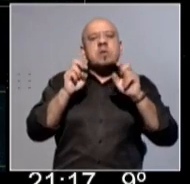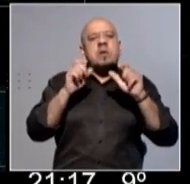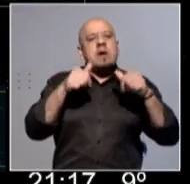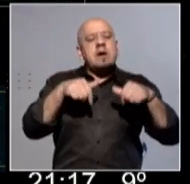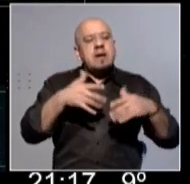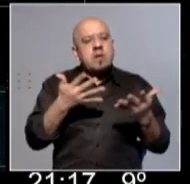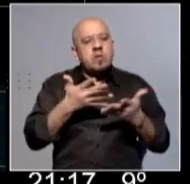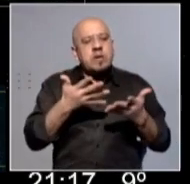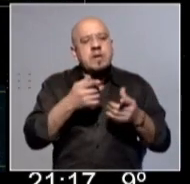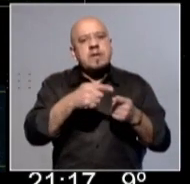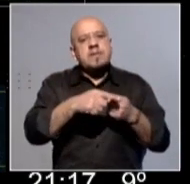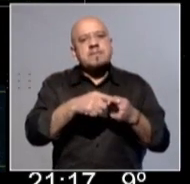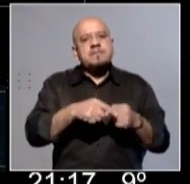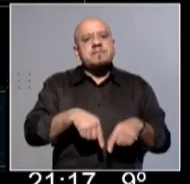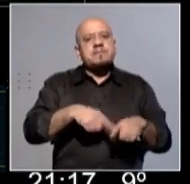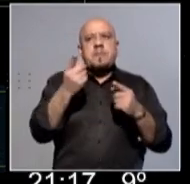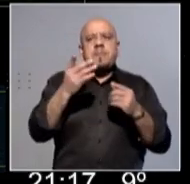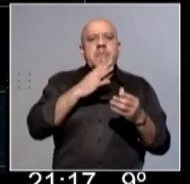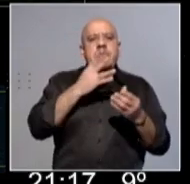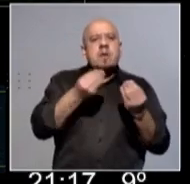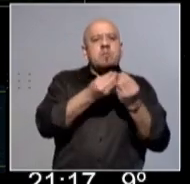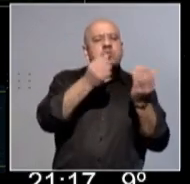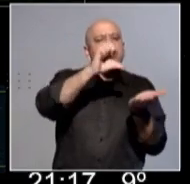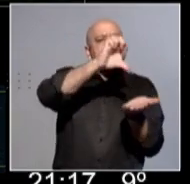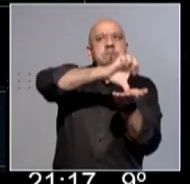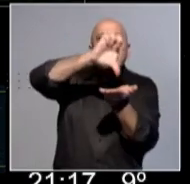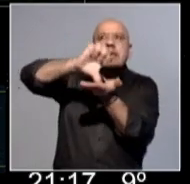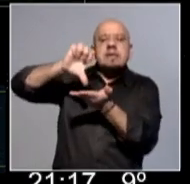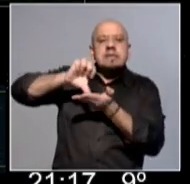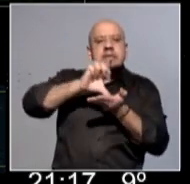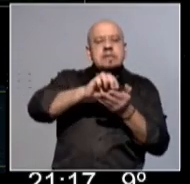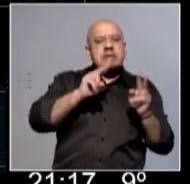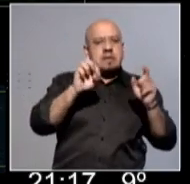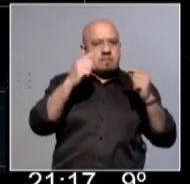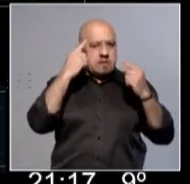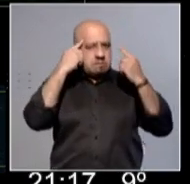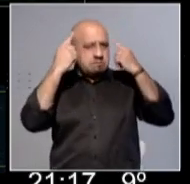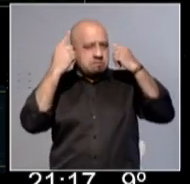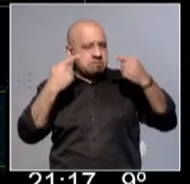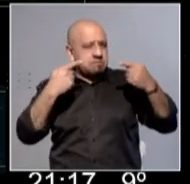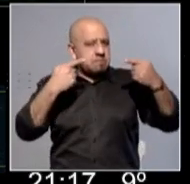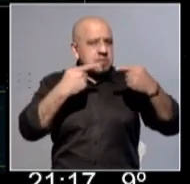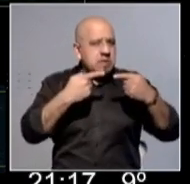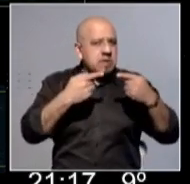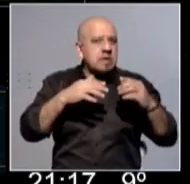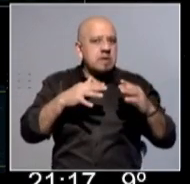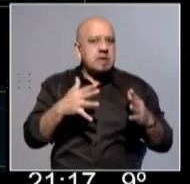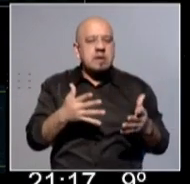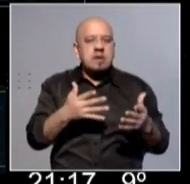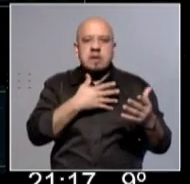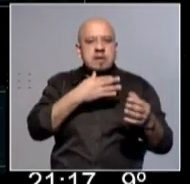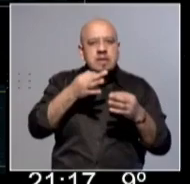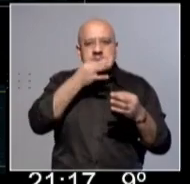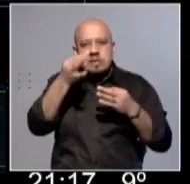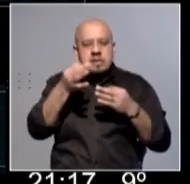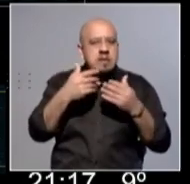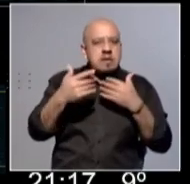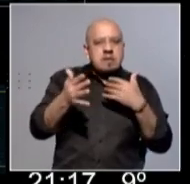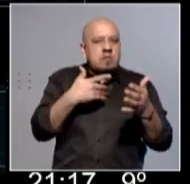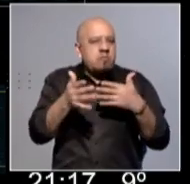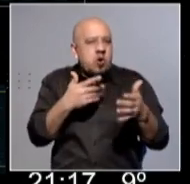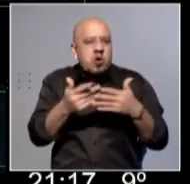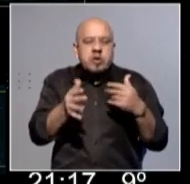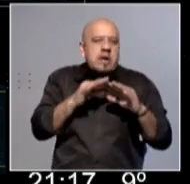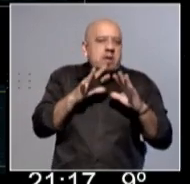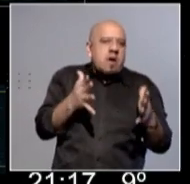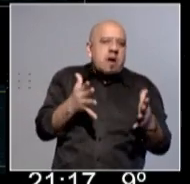instalada ahora en muchos países, que es como esta contrariedad de querer decir no importa cuál es el color o